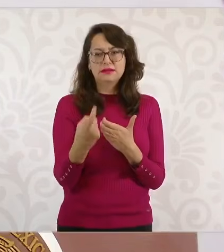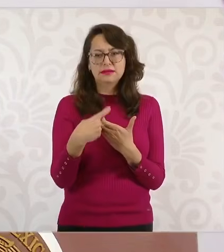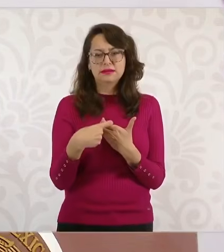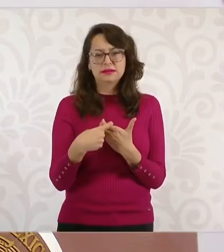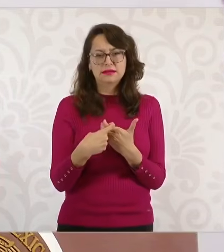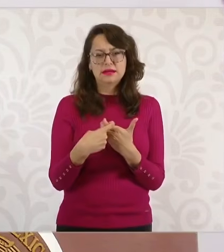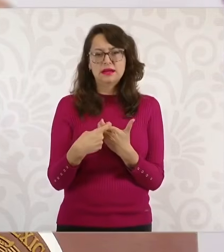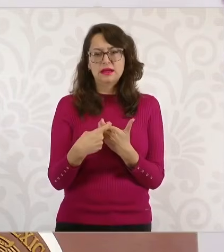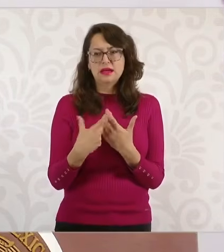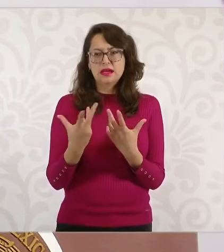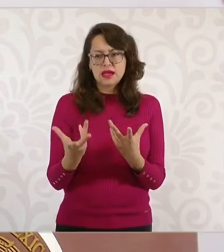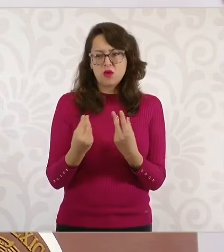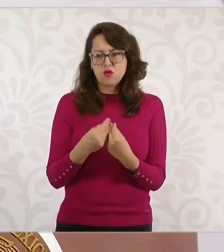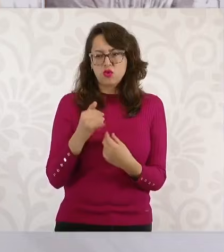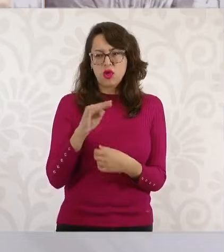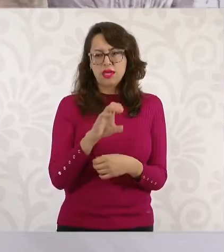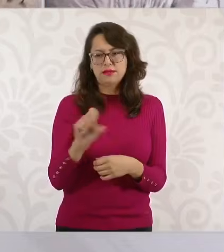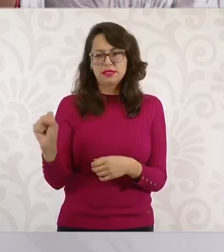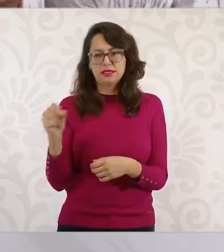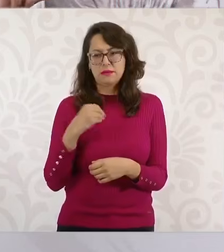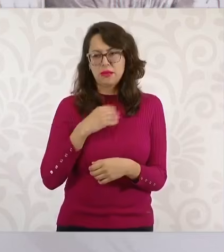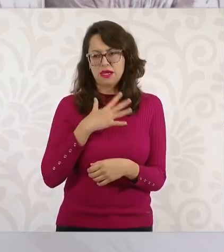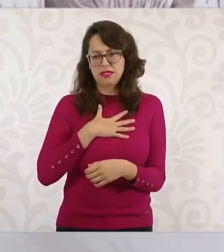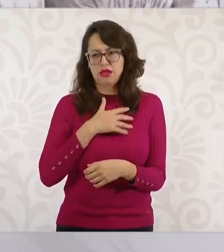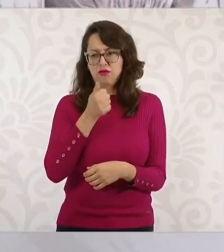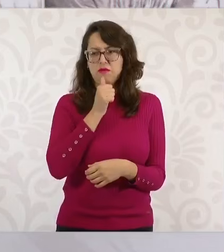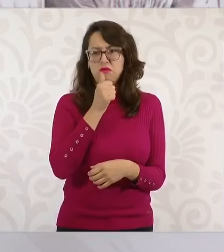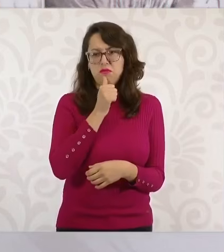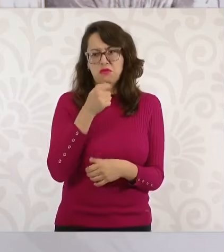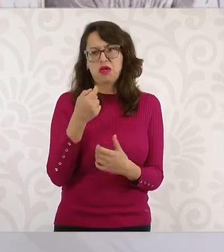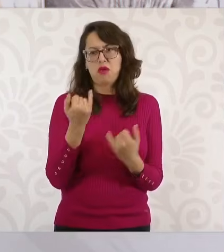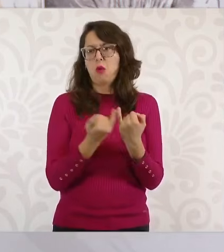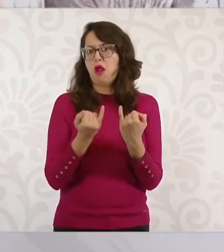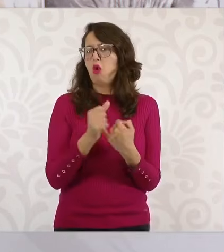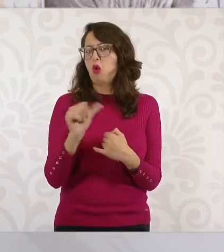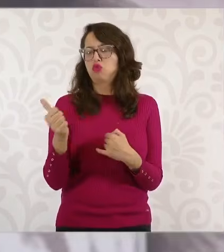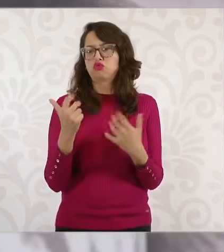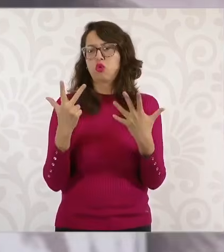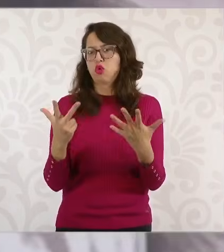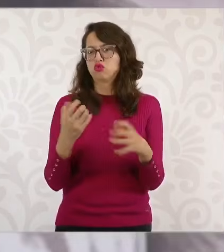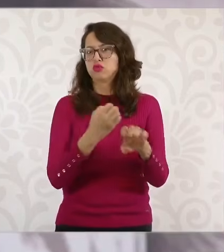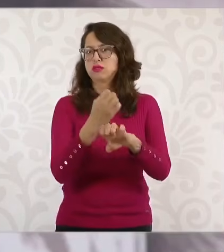estado de Coahuila hacia el IMSS Bienestar, como no lo han hecho otros 8